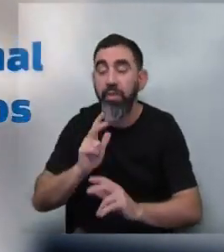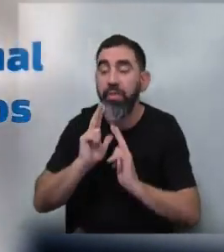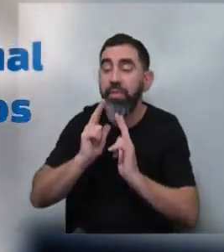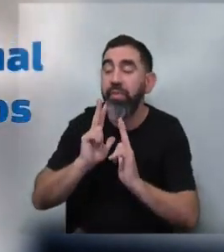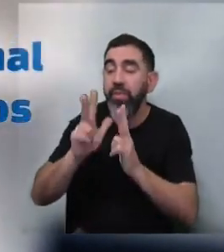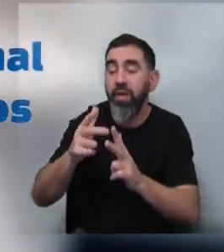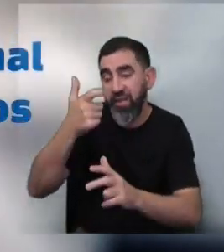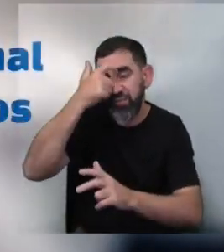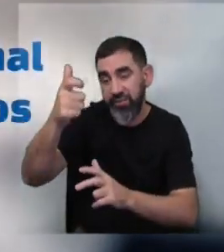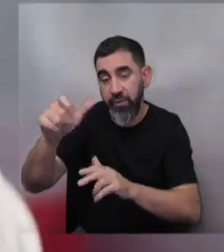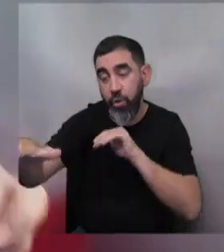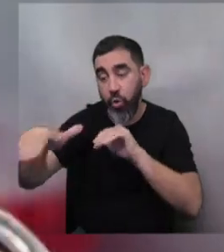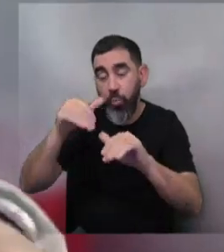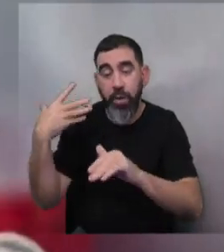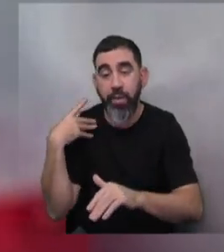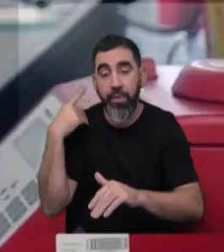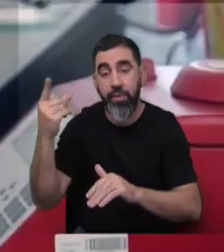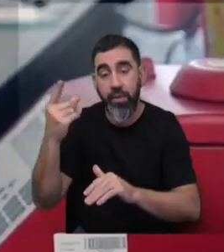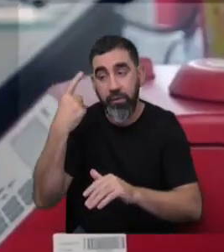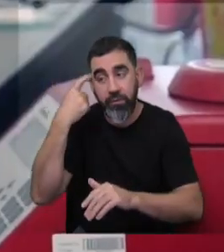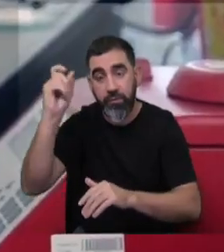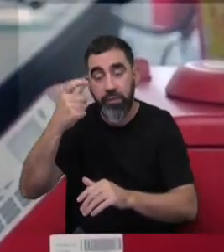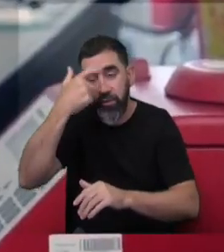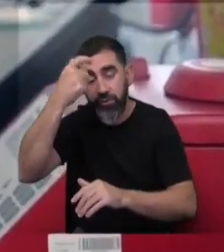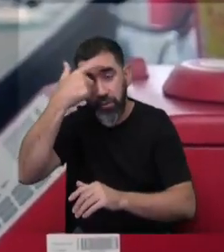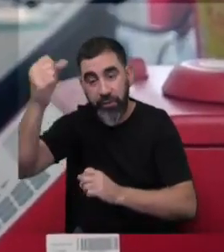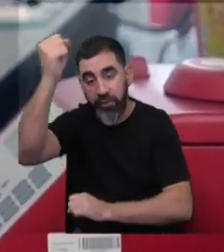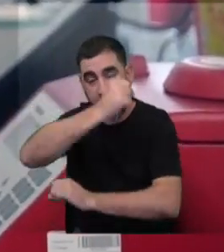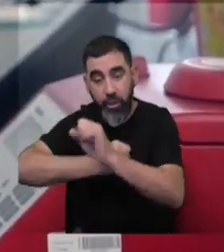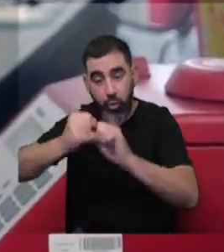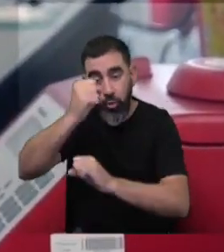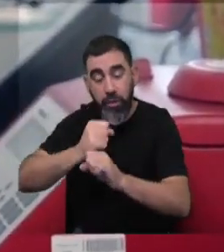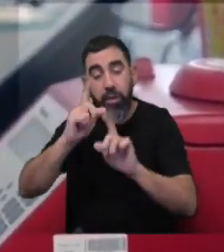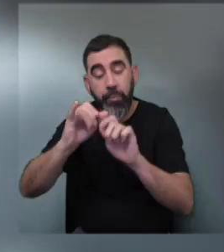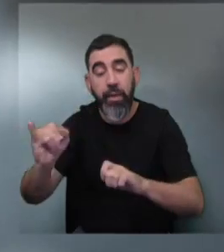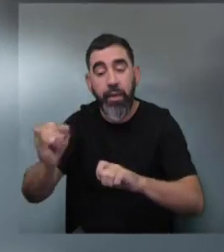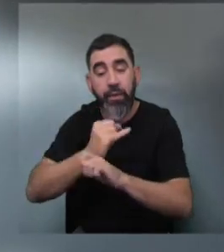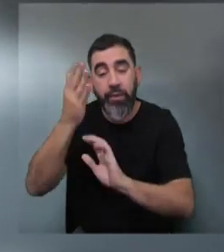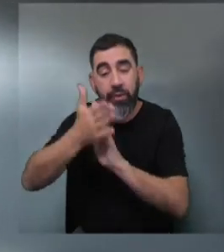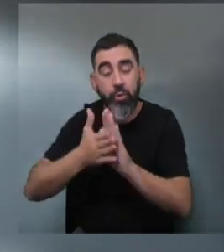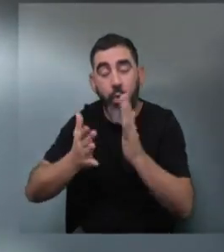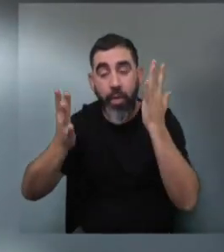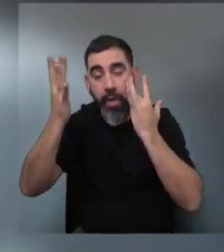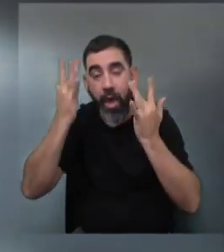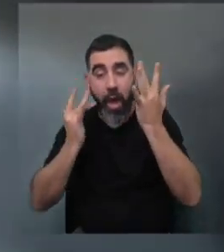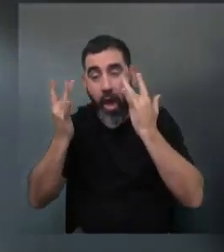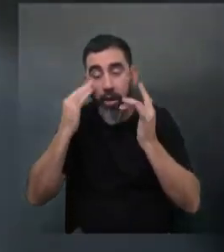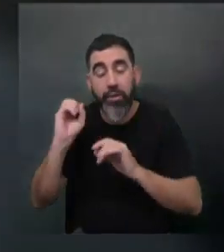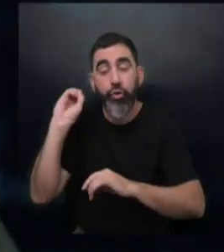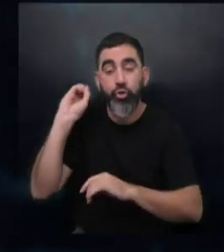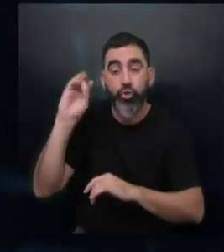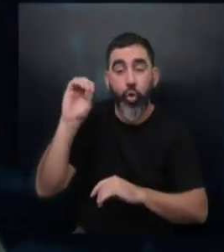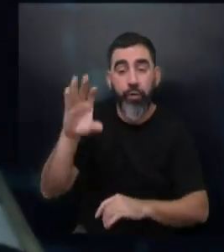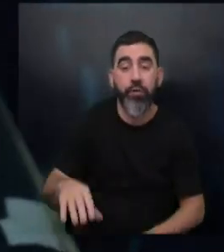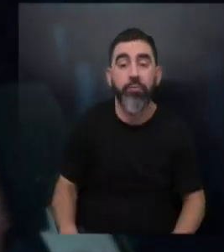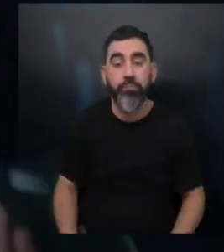Ciencia, convocado por la Dirección Nacional de Innovación, Ciencia y Tecnología junto al Instituto Nacional de Artes Escénicas y el SODRE.